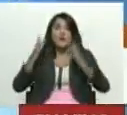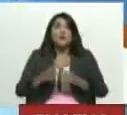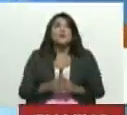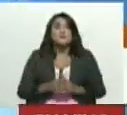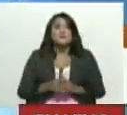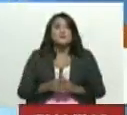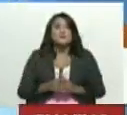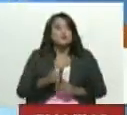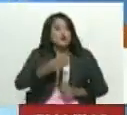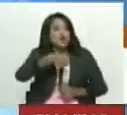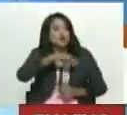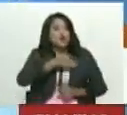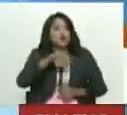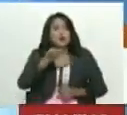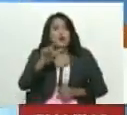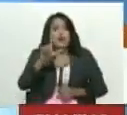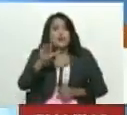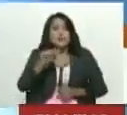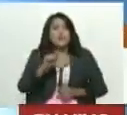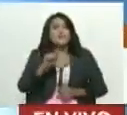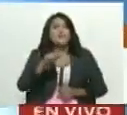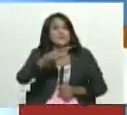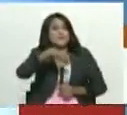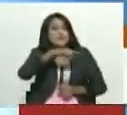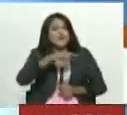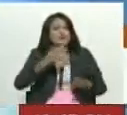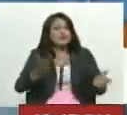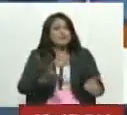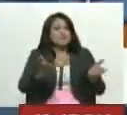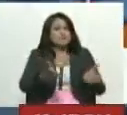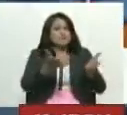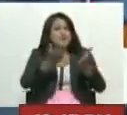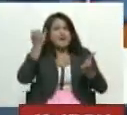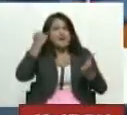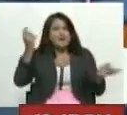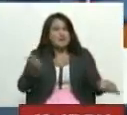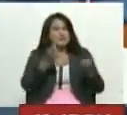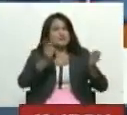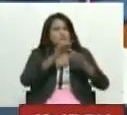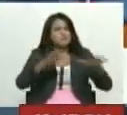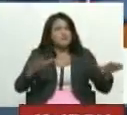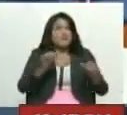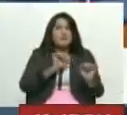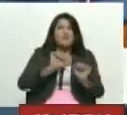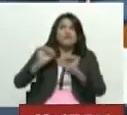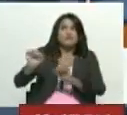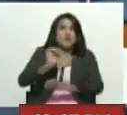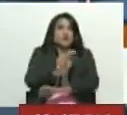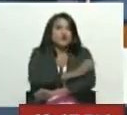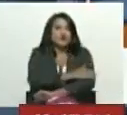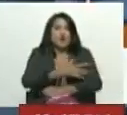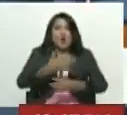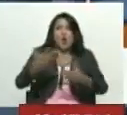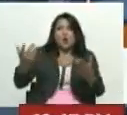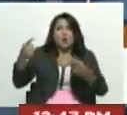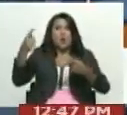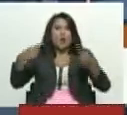que una de las formas de disputar la hegemonía en la sociedad las ideas de combatir la derecha combatir la burguesía